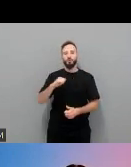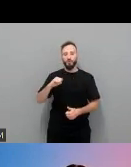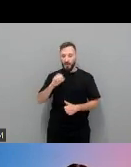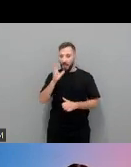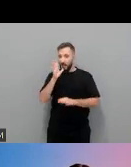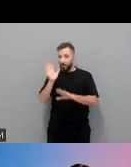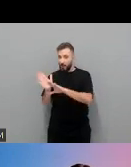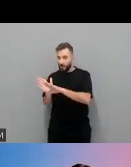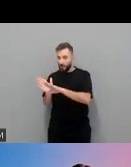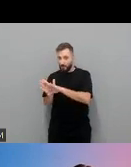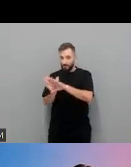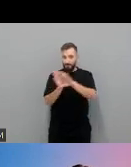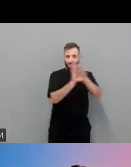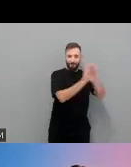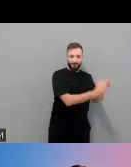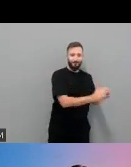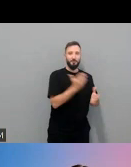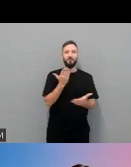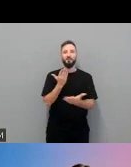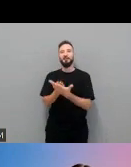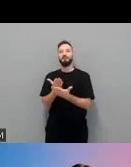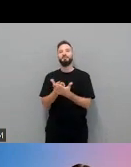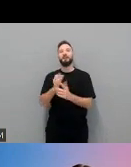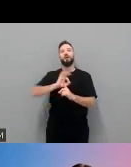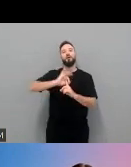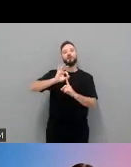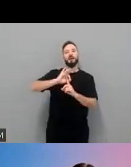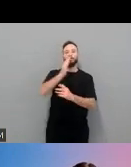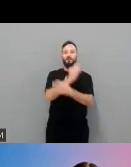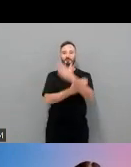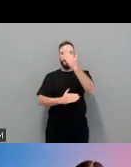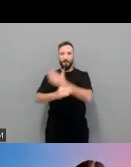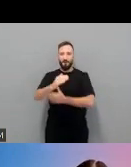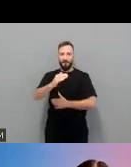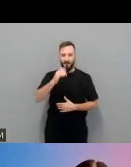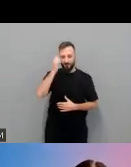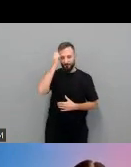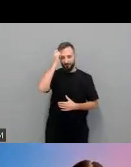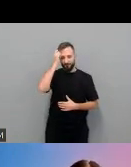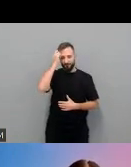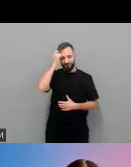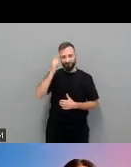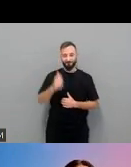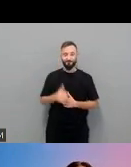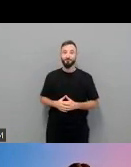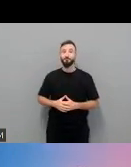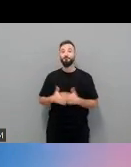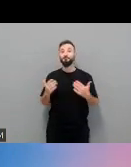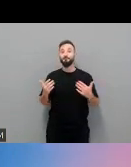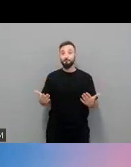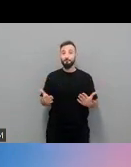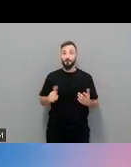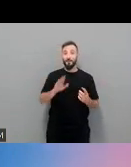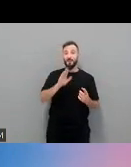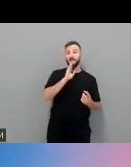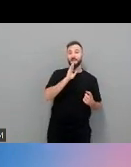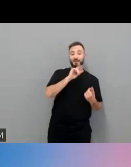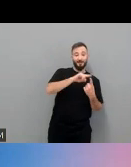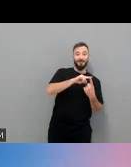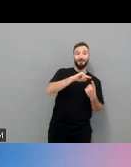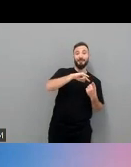entramos en el certificado de grado de discapacidad, que es el otro